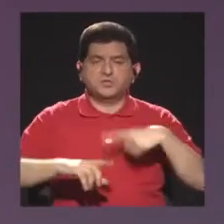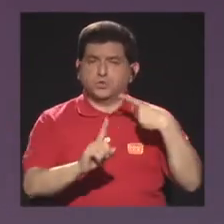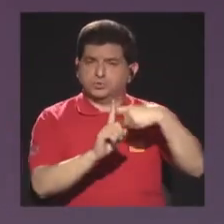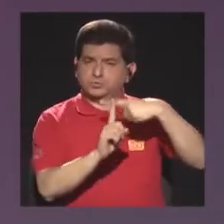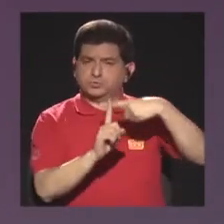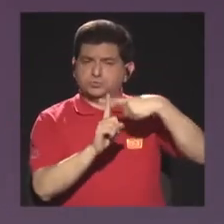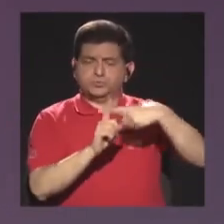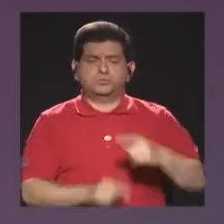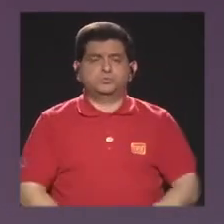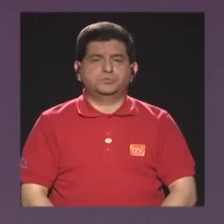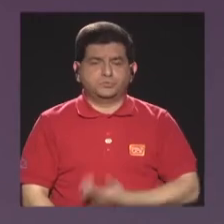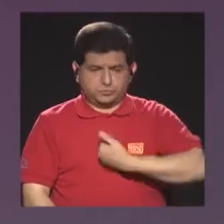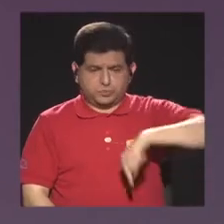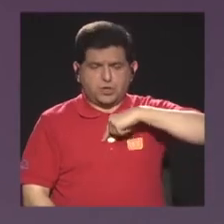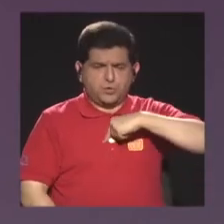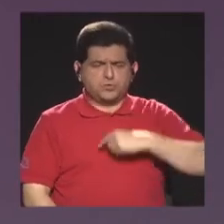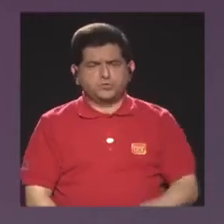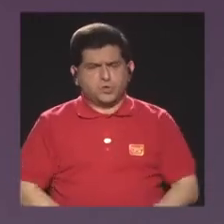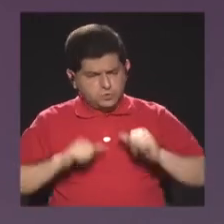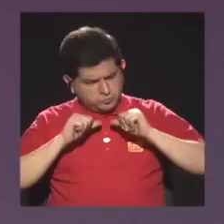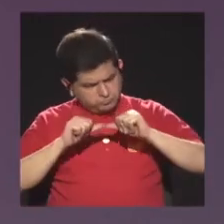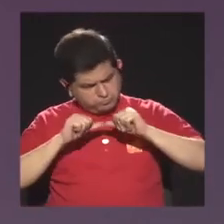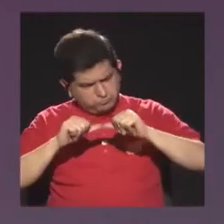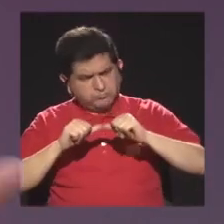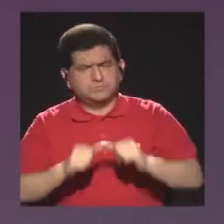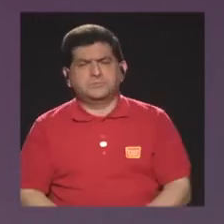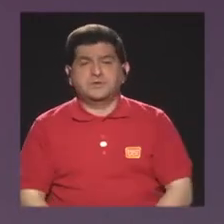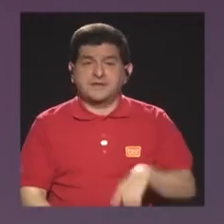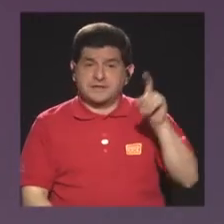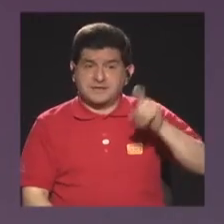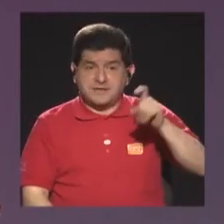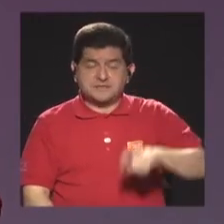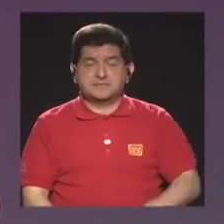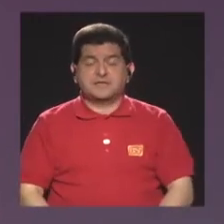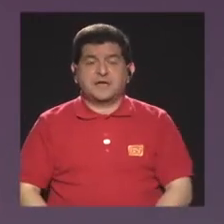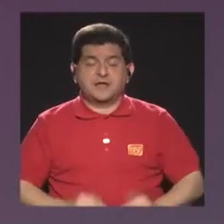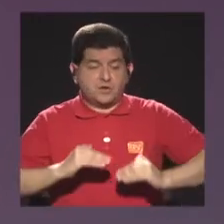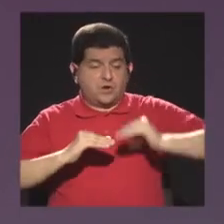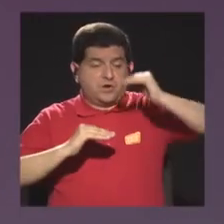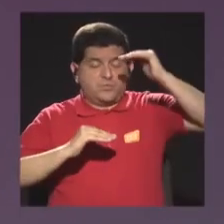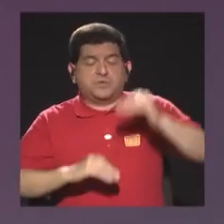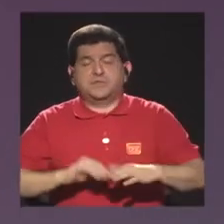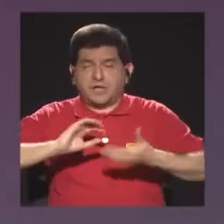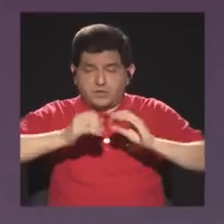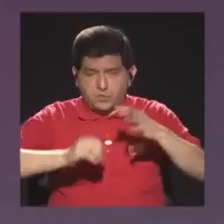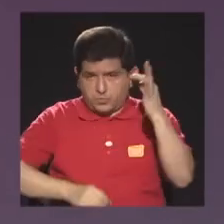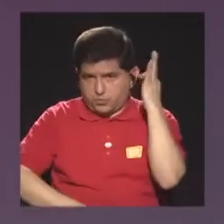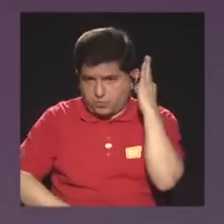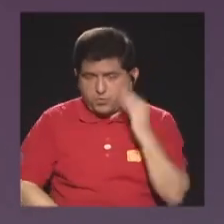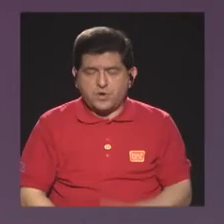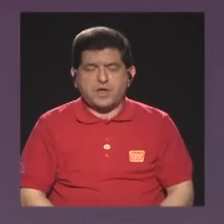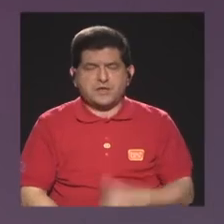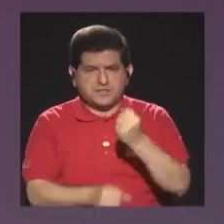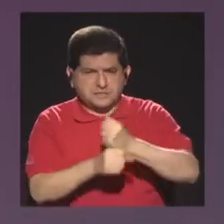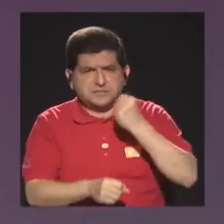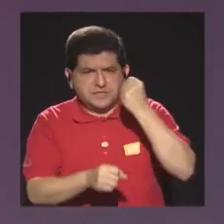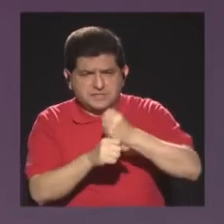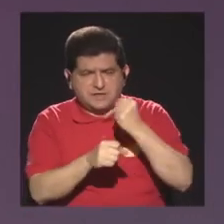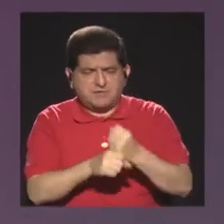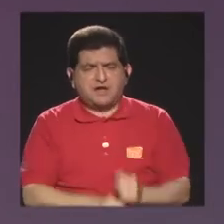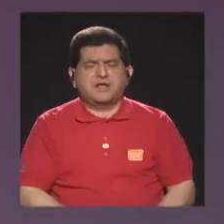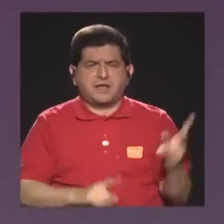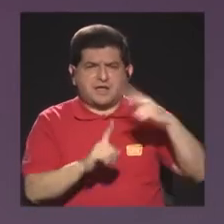afirmativas y tenemos que movernos, o sea, eso quiere decir que tenemos que tener más mujeres presentes en actividad